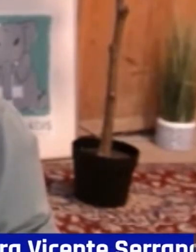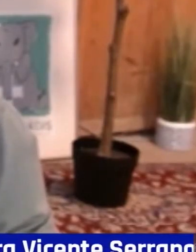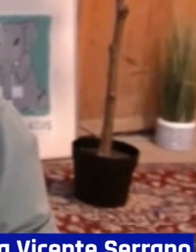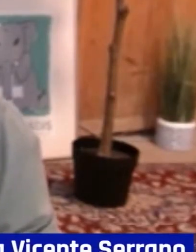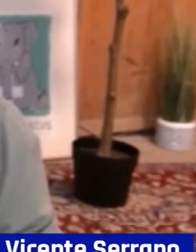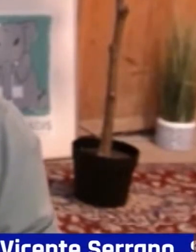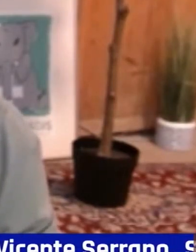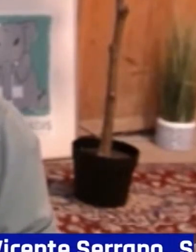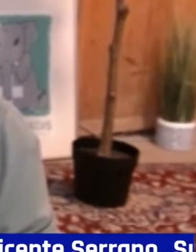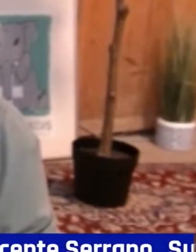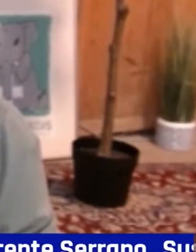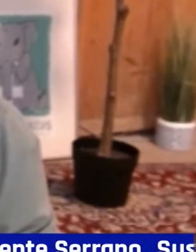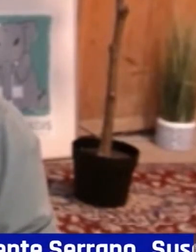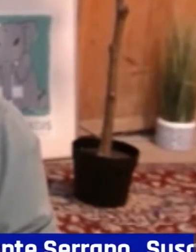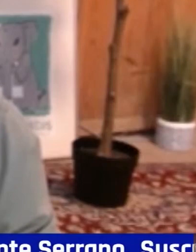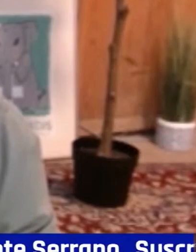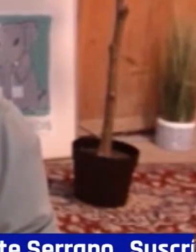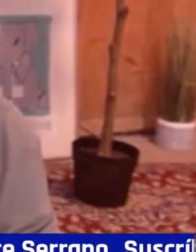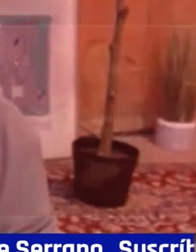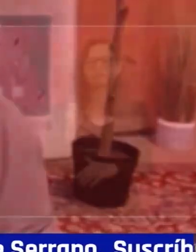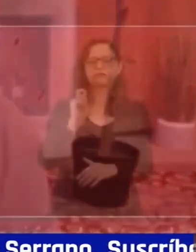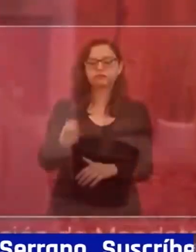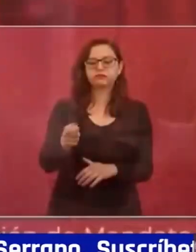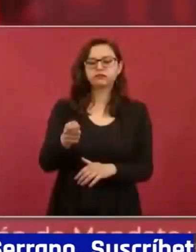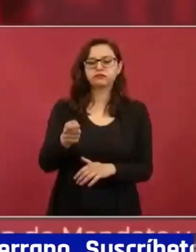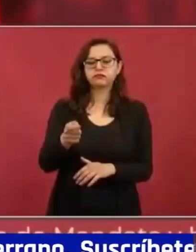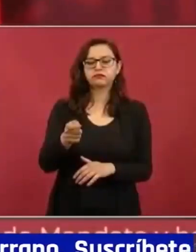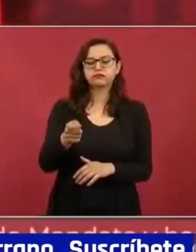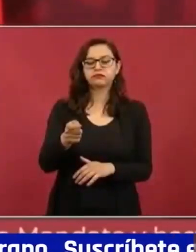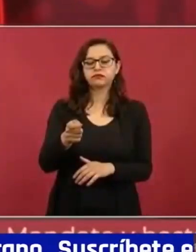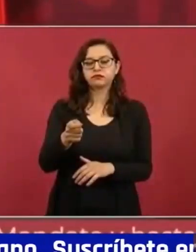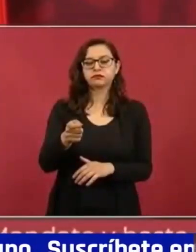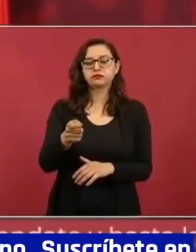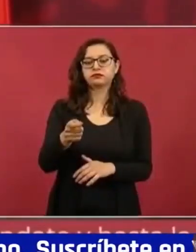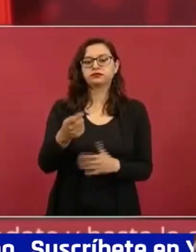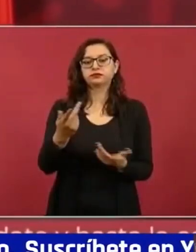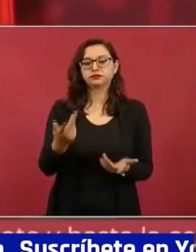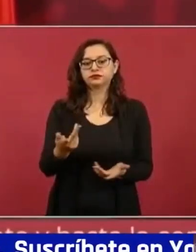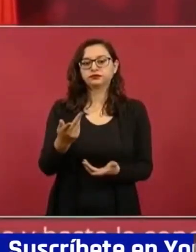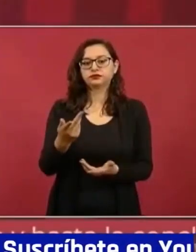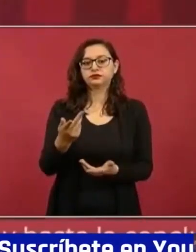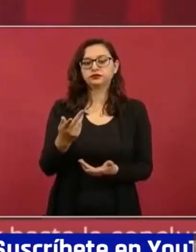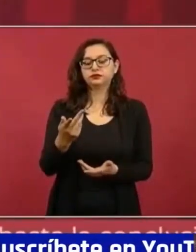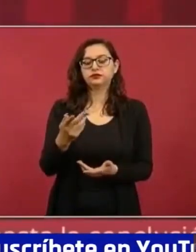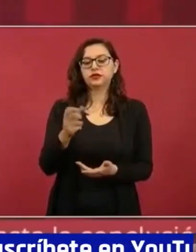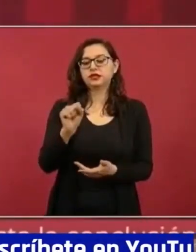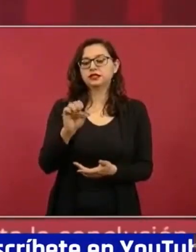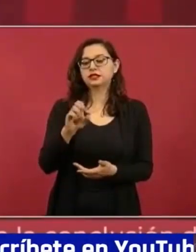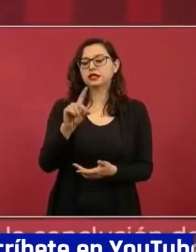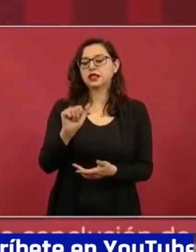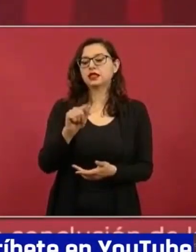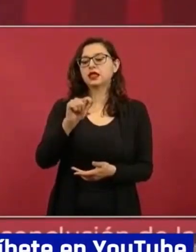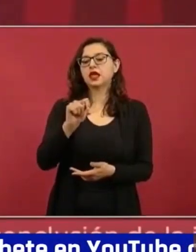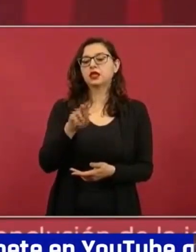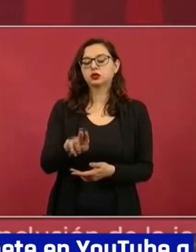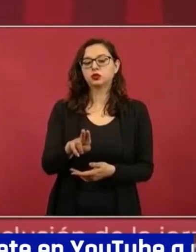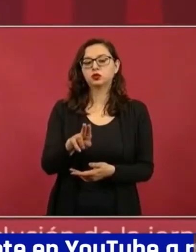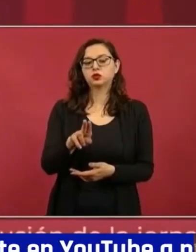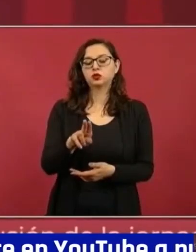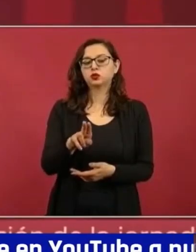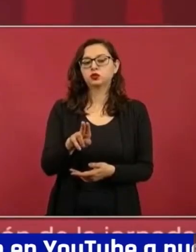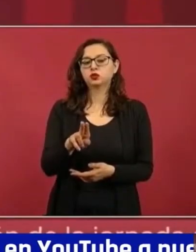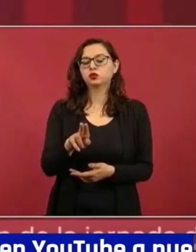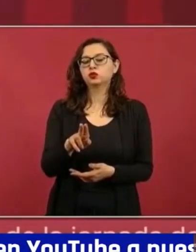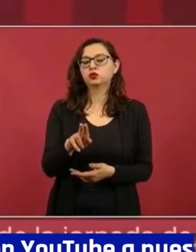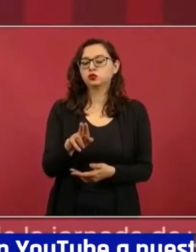burla del Parlamento Europeo y dice que, pues la verdad, son muy irresponsables, muy entrometidos, pero que si no hubiera sido el